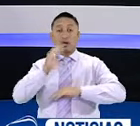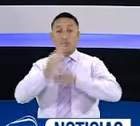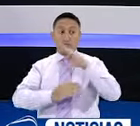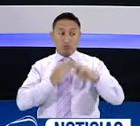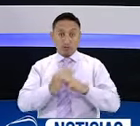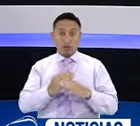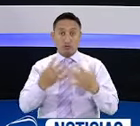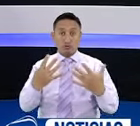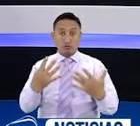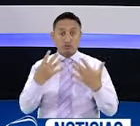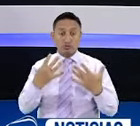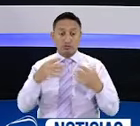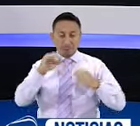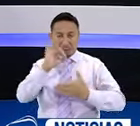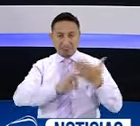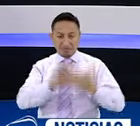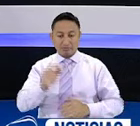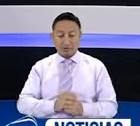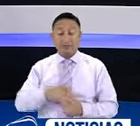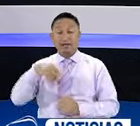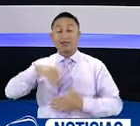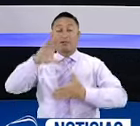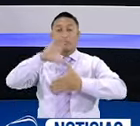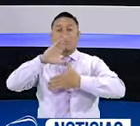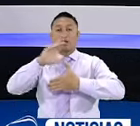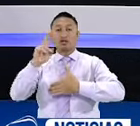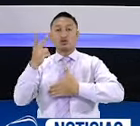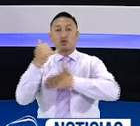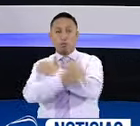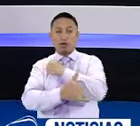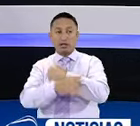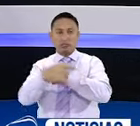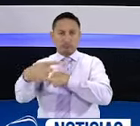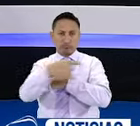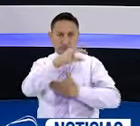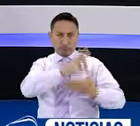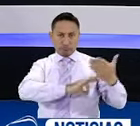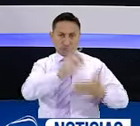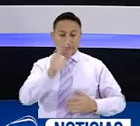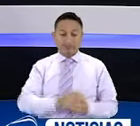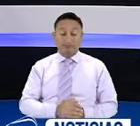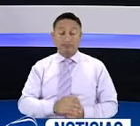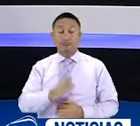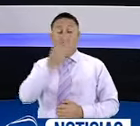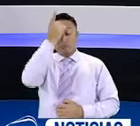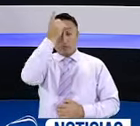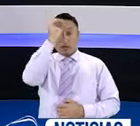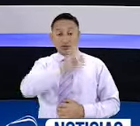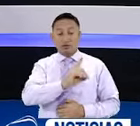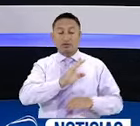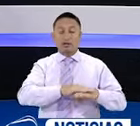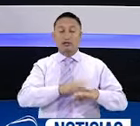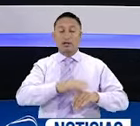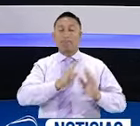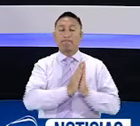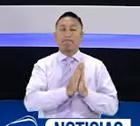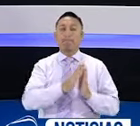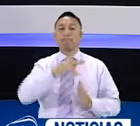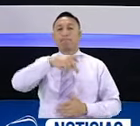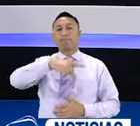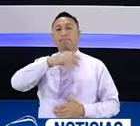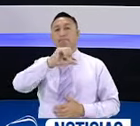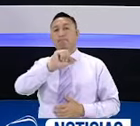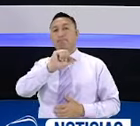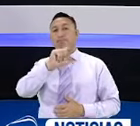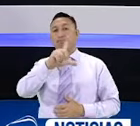y el segundo en América Latina en legalizar esa práctica. La decisión se desprende tras el pedido de Paola Roldán,